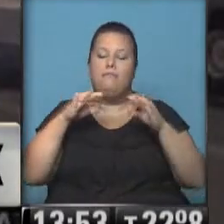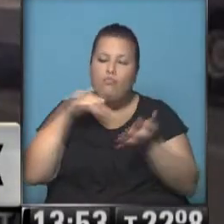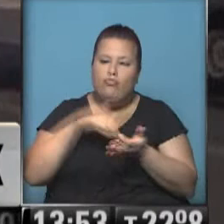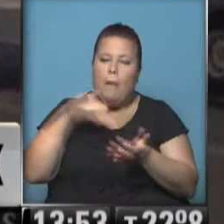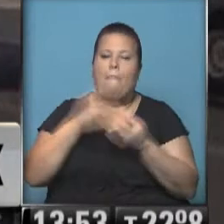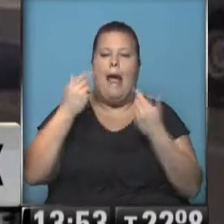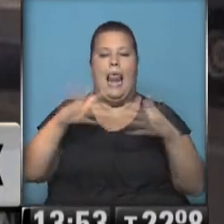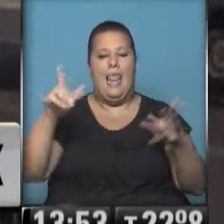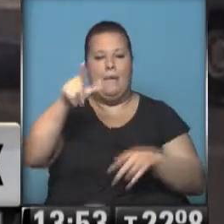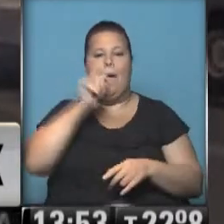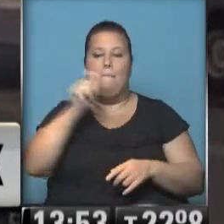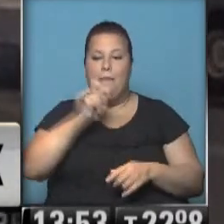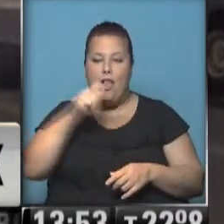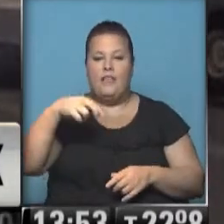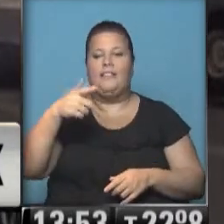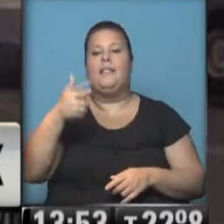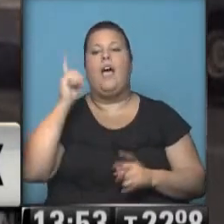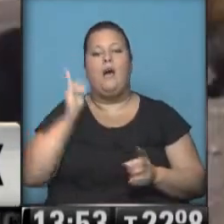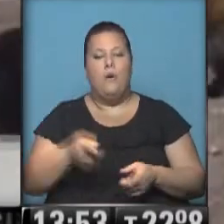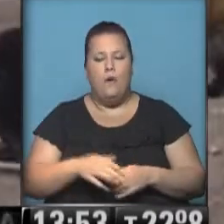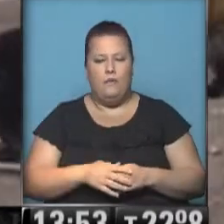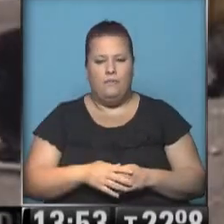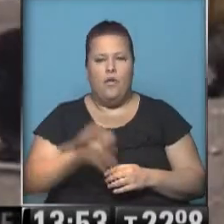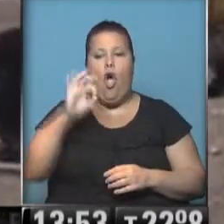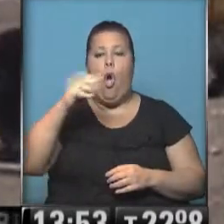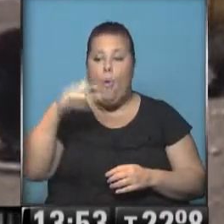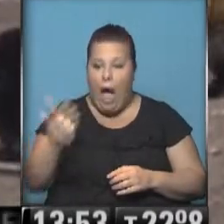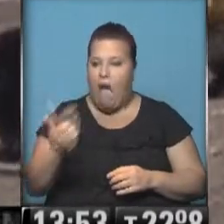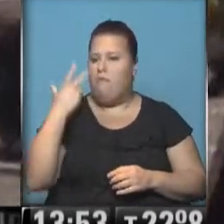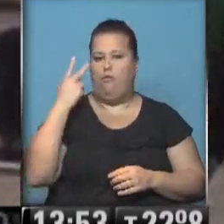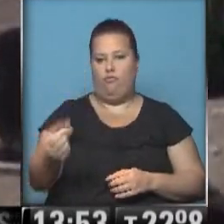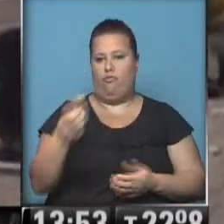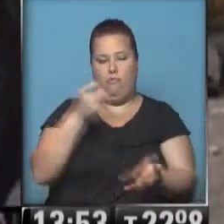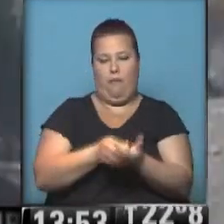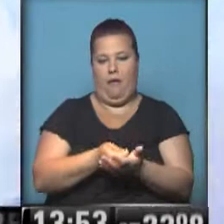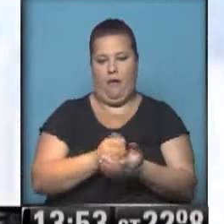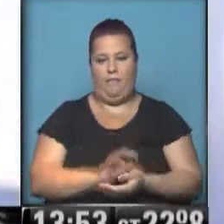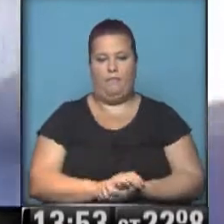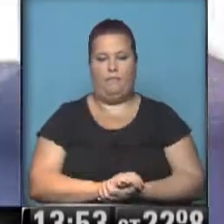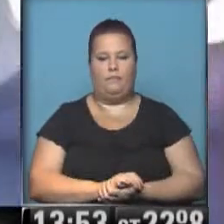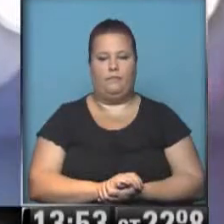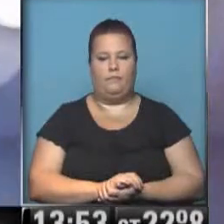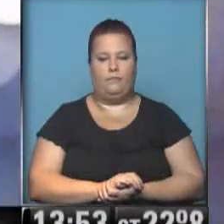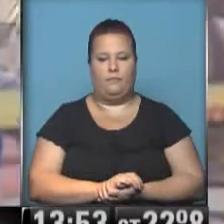la liberación del periodista James Foley, pero el gobierno de Barack Obama se negó a pagar.